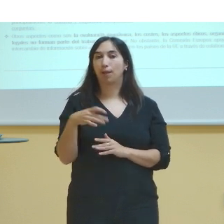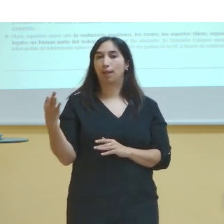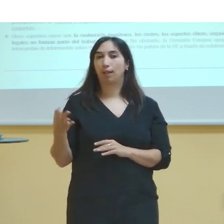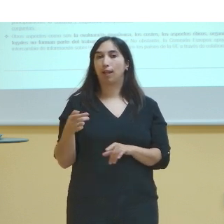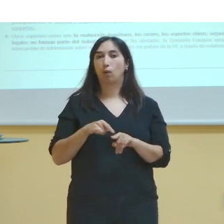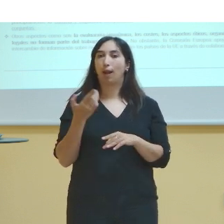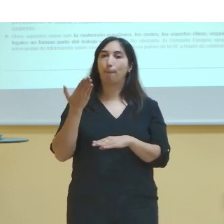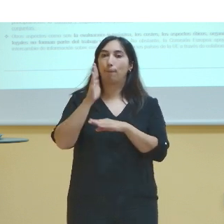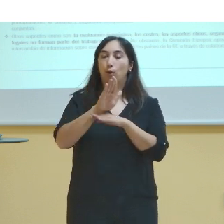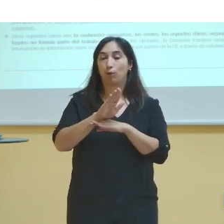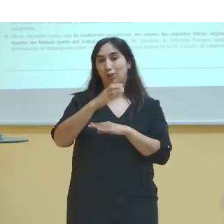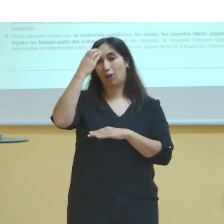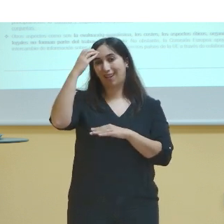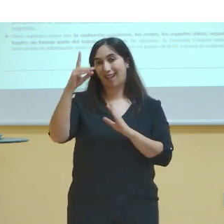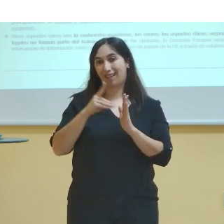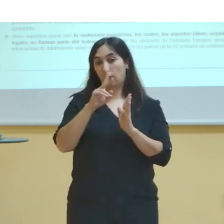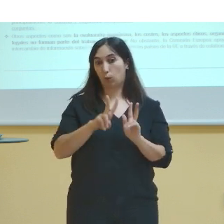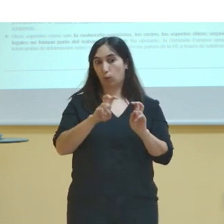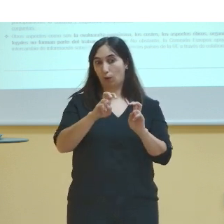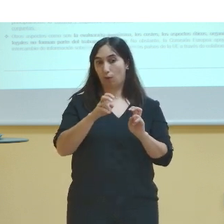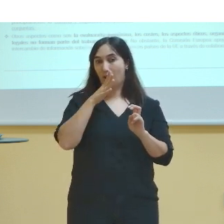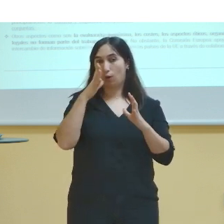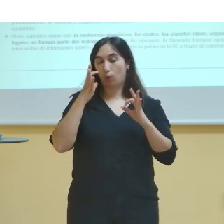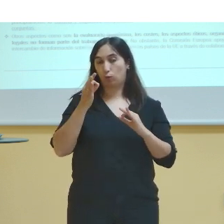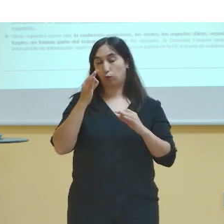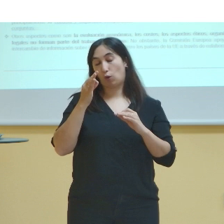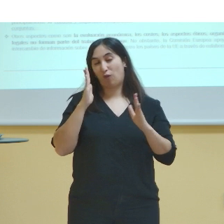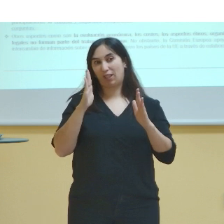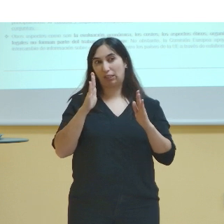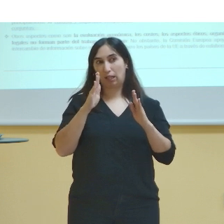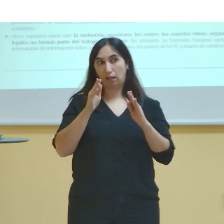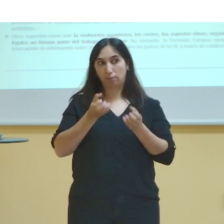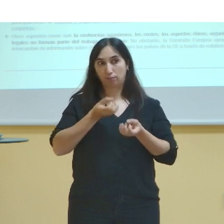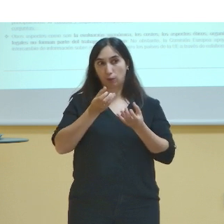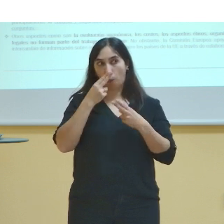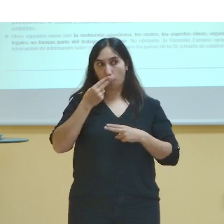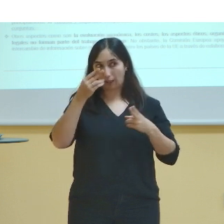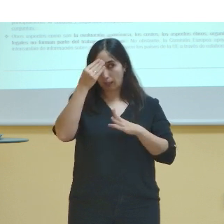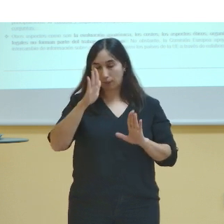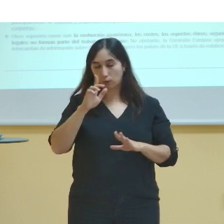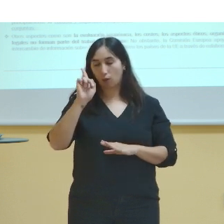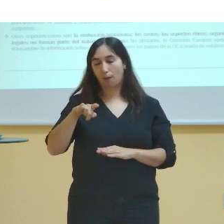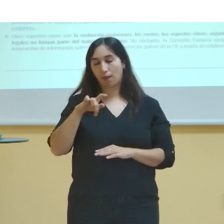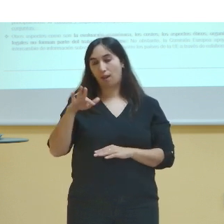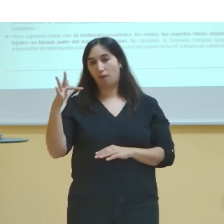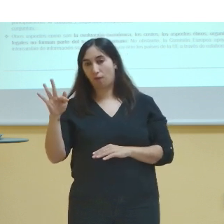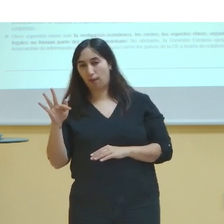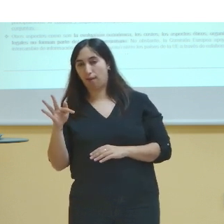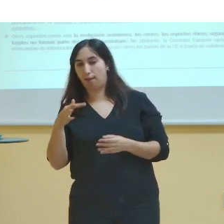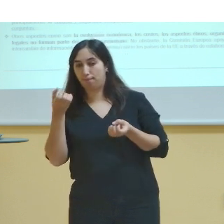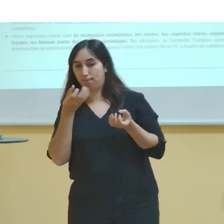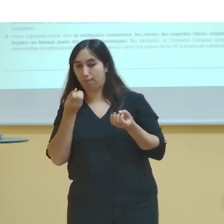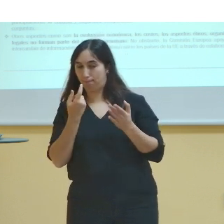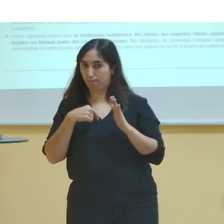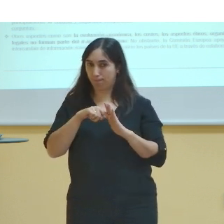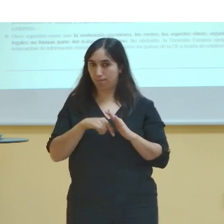una propuesta, un nuevo Real Decreto, que está ahora mismo en fase de información pública, si no me equivoco, y en donde FEDER también ha hecho